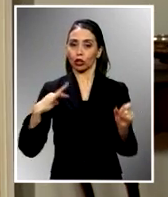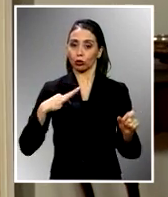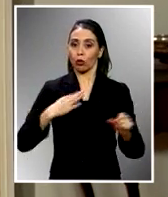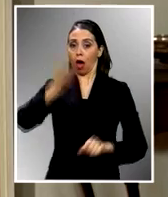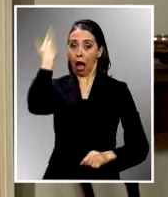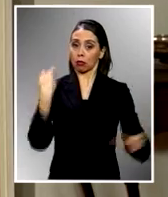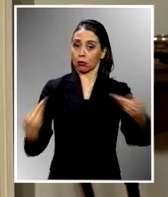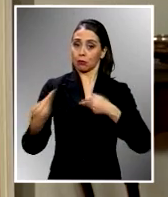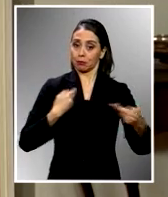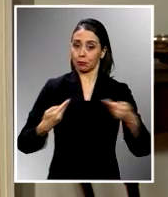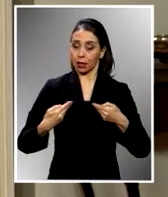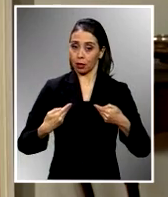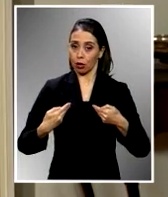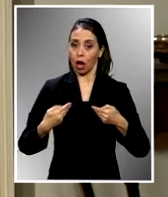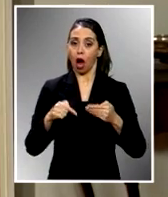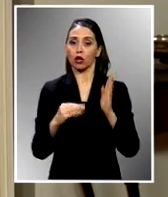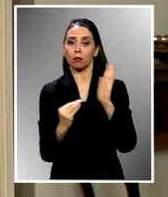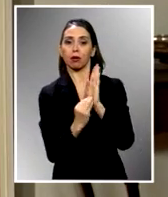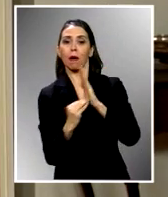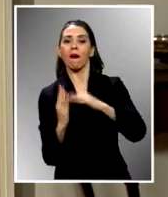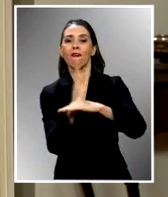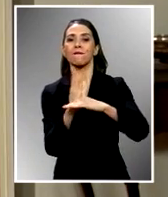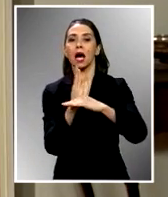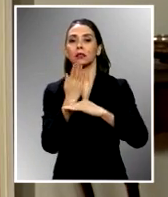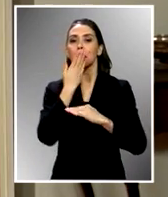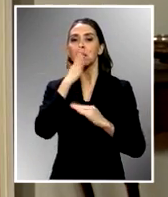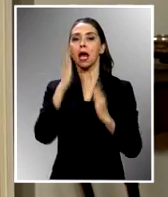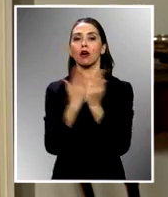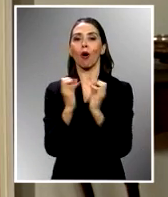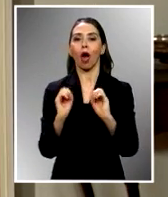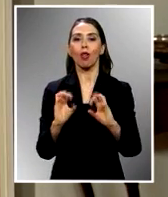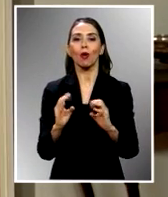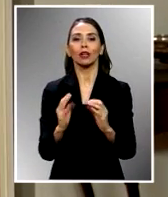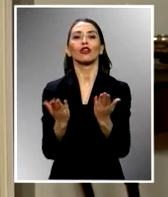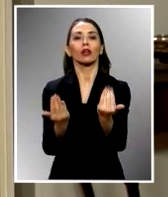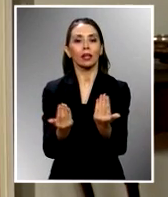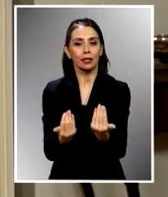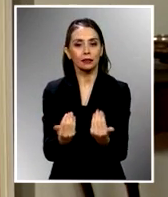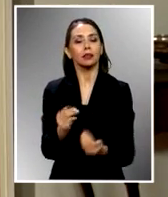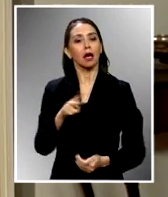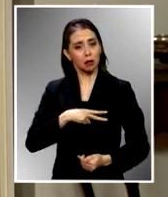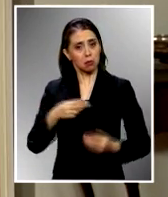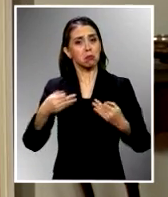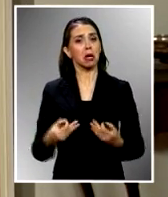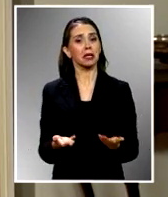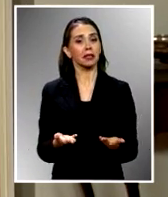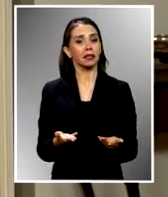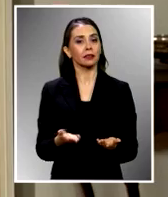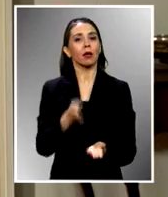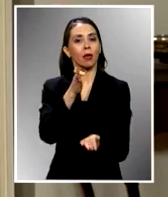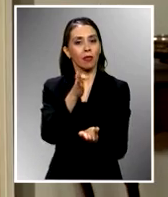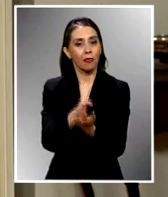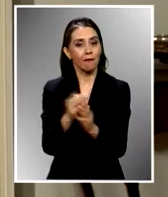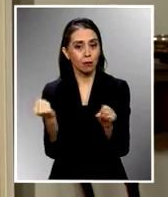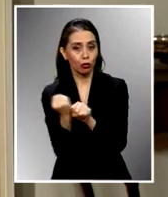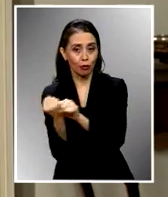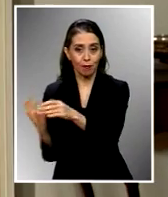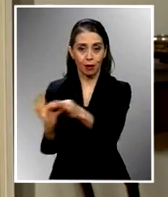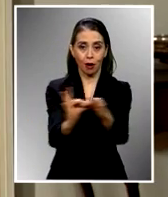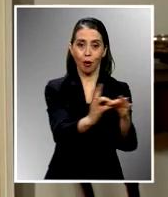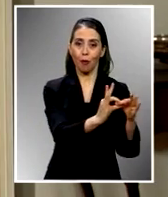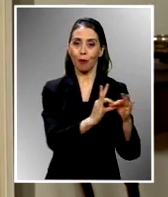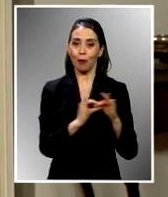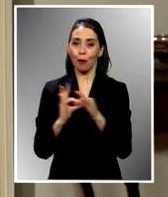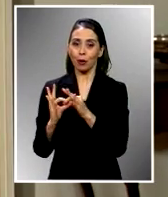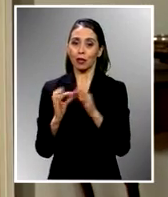nos demandó estamos sentando las bases para la mejor educación que necesitamos y nos merecemos debemos ahora trabajar Unidos